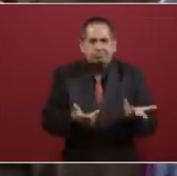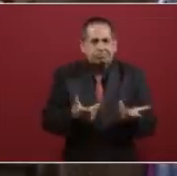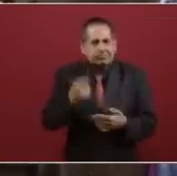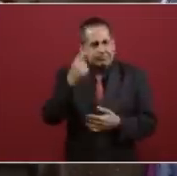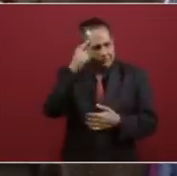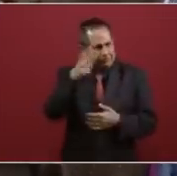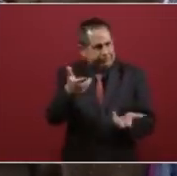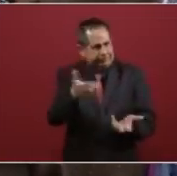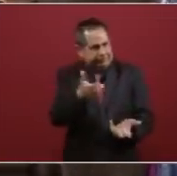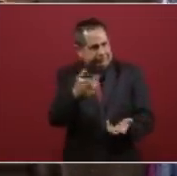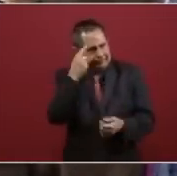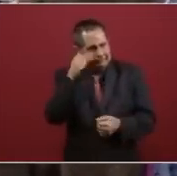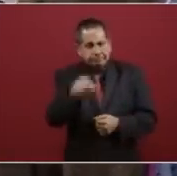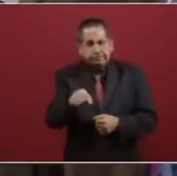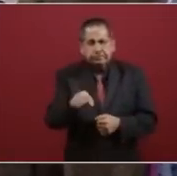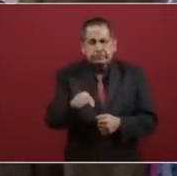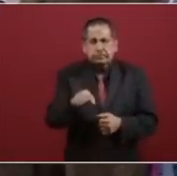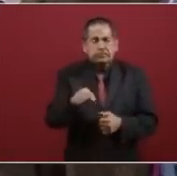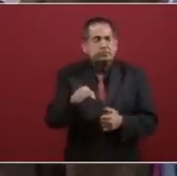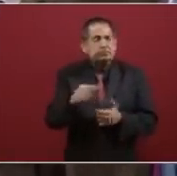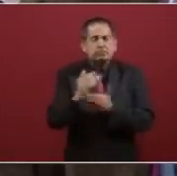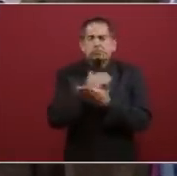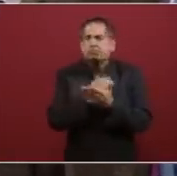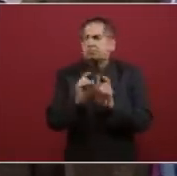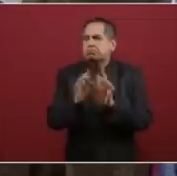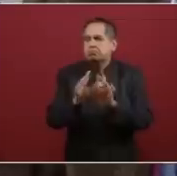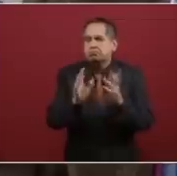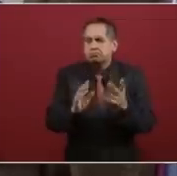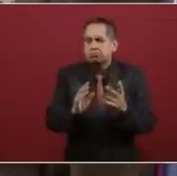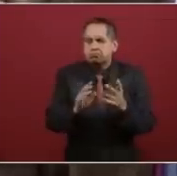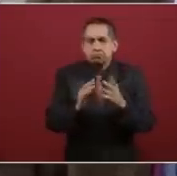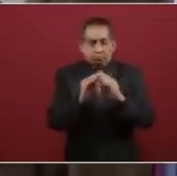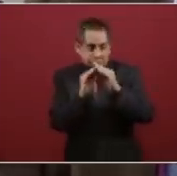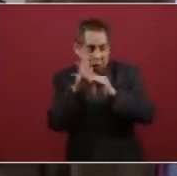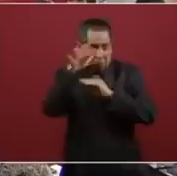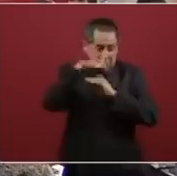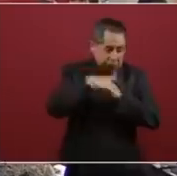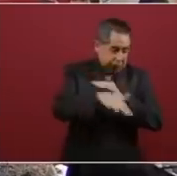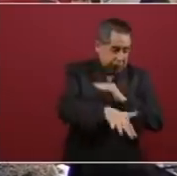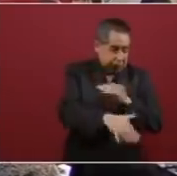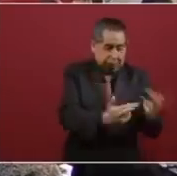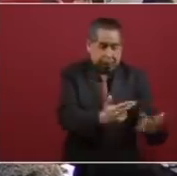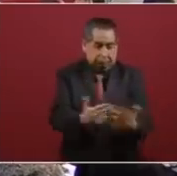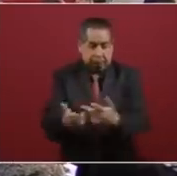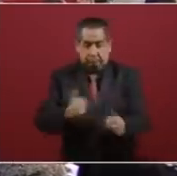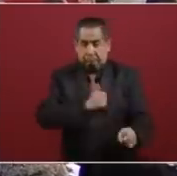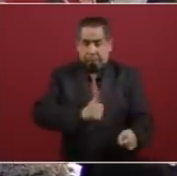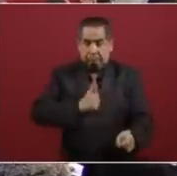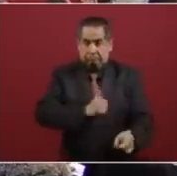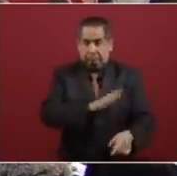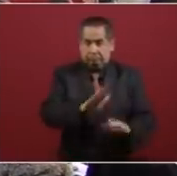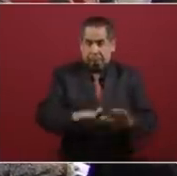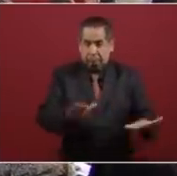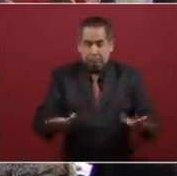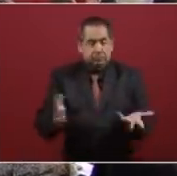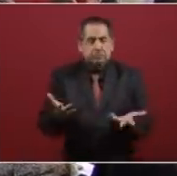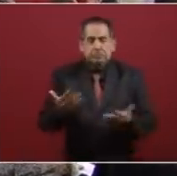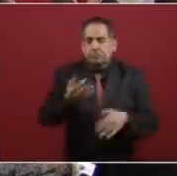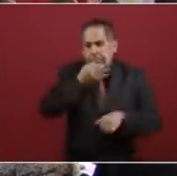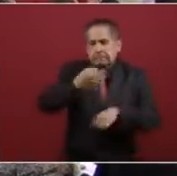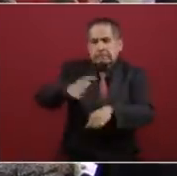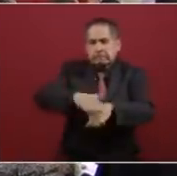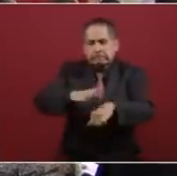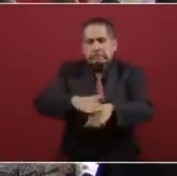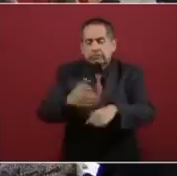acción que se esté haciendo para evitar que pueda haber alguna tragedia? ¿Cuál sería el mensaje a la gente que vive en las faldas del